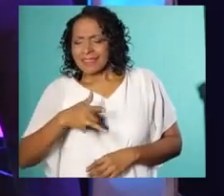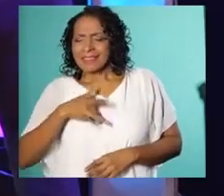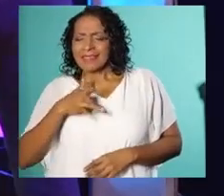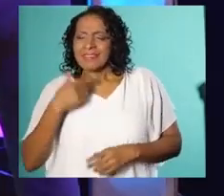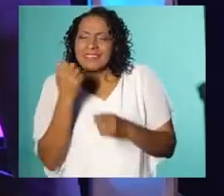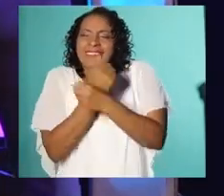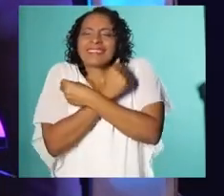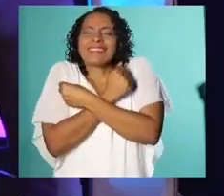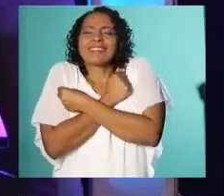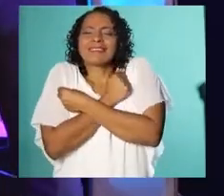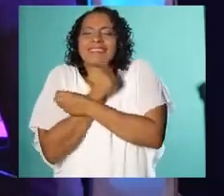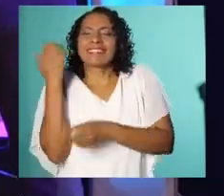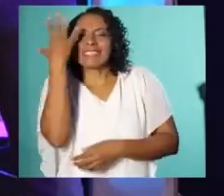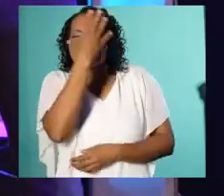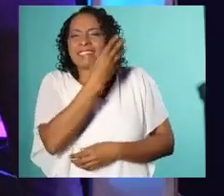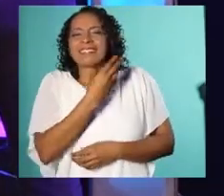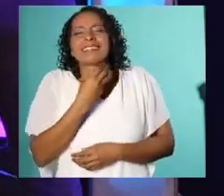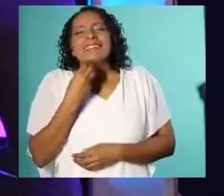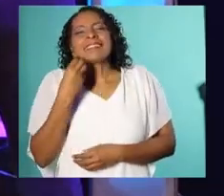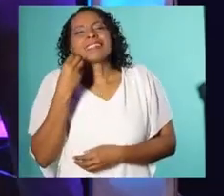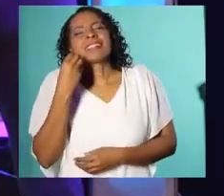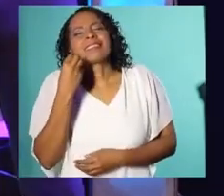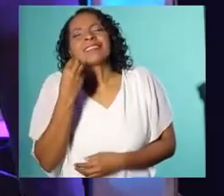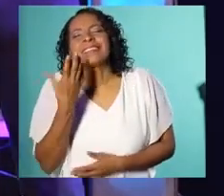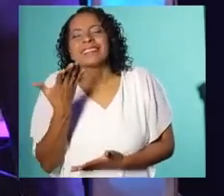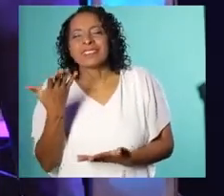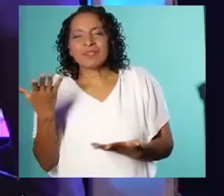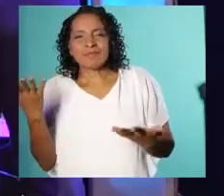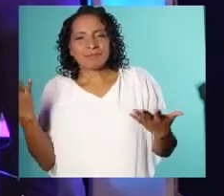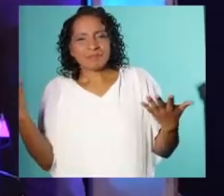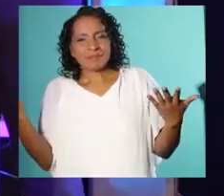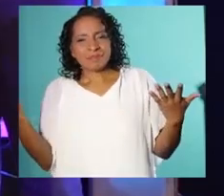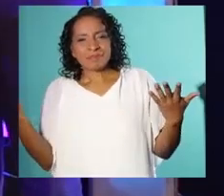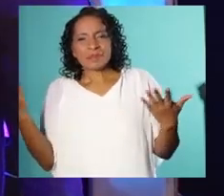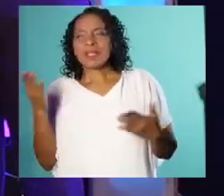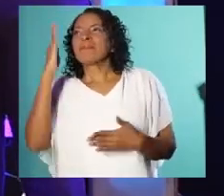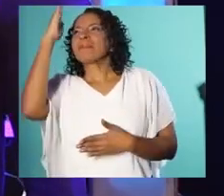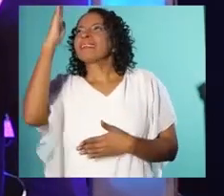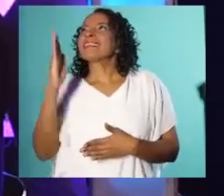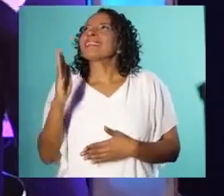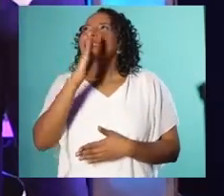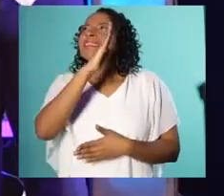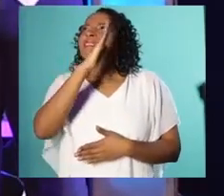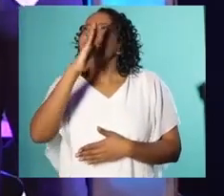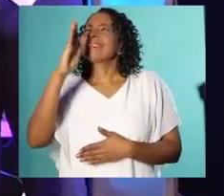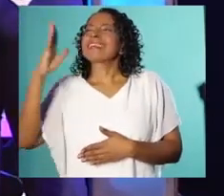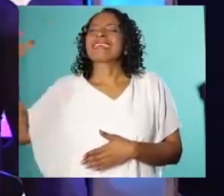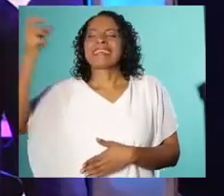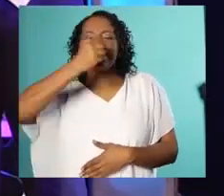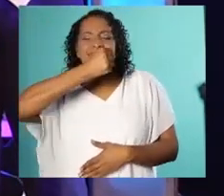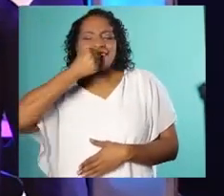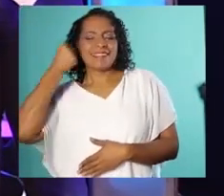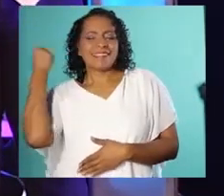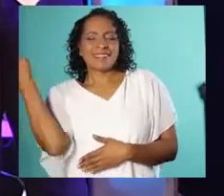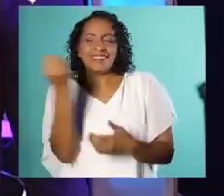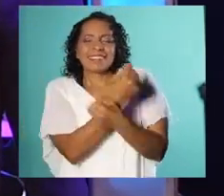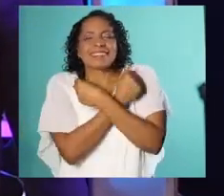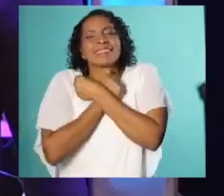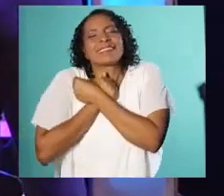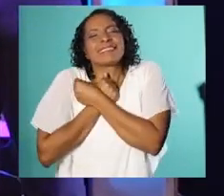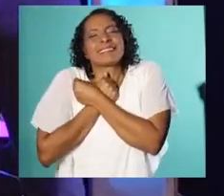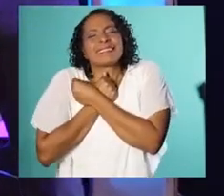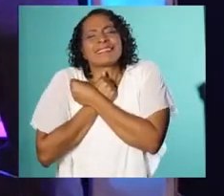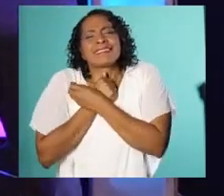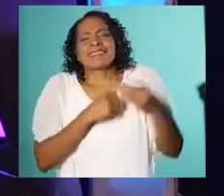vibraciones más hermosas. Bendito sea el que logra vibrar en amor todos los días de su vida. Y